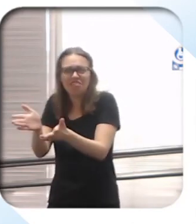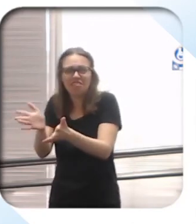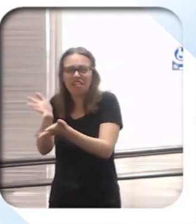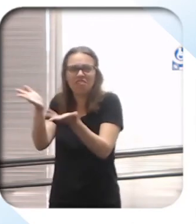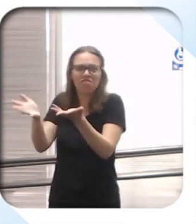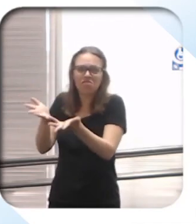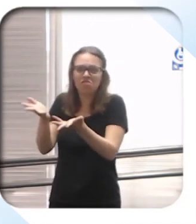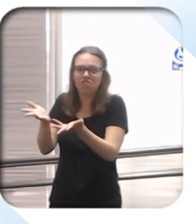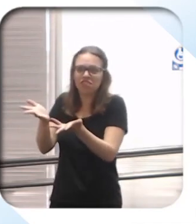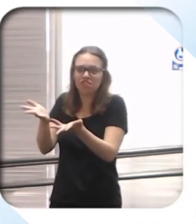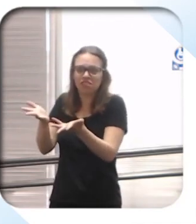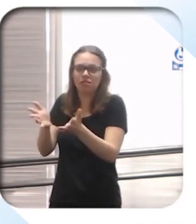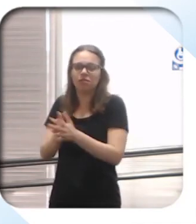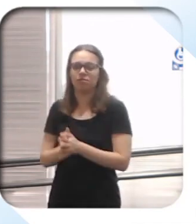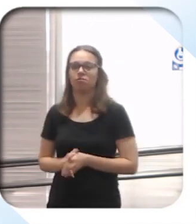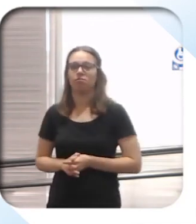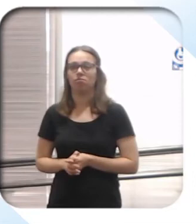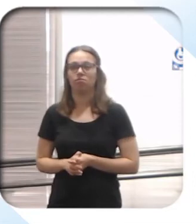con él? ¿Qué?